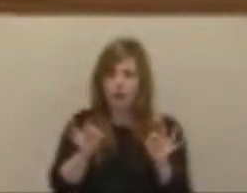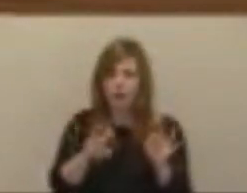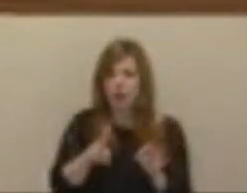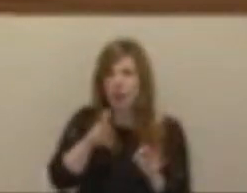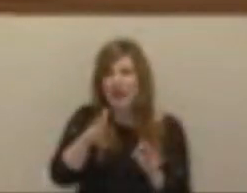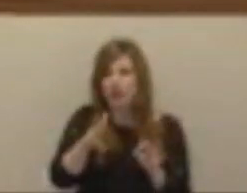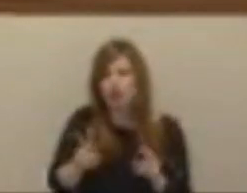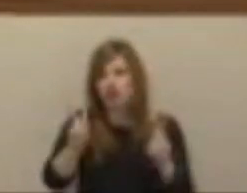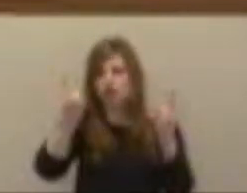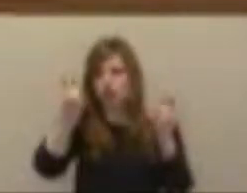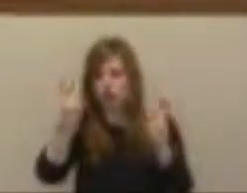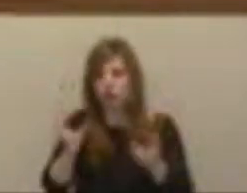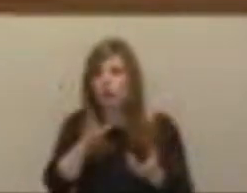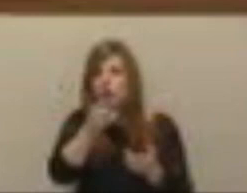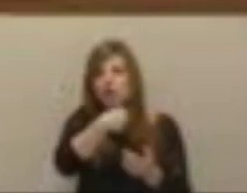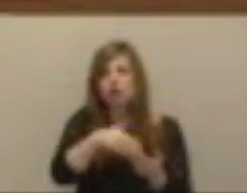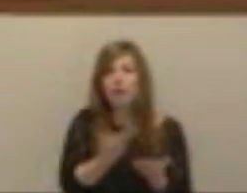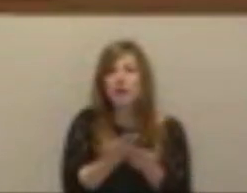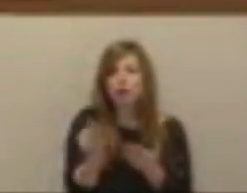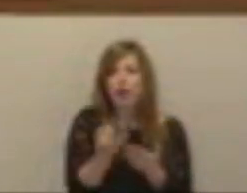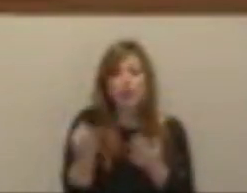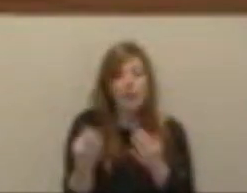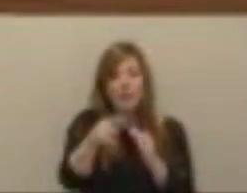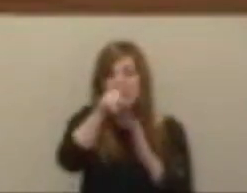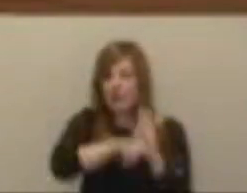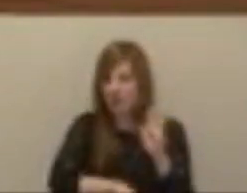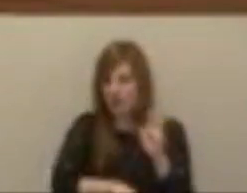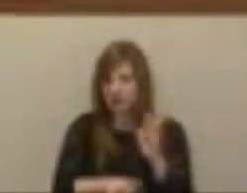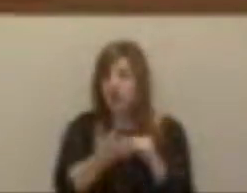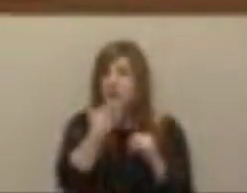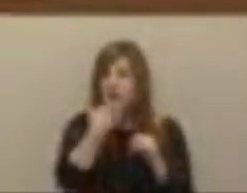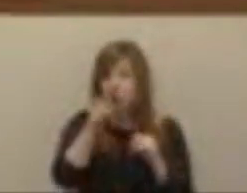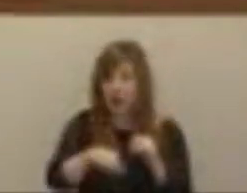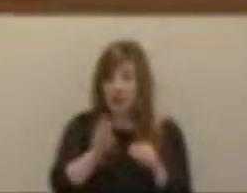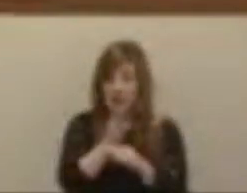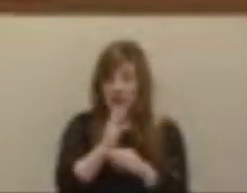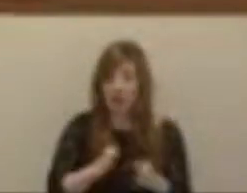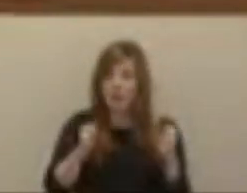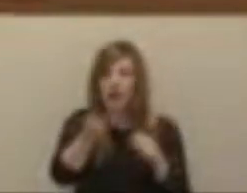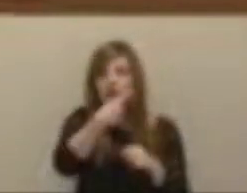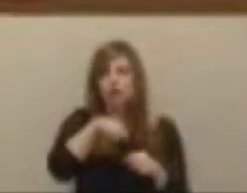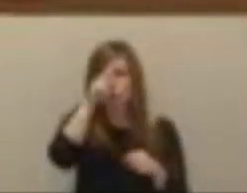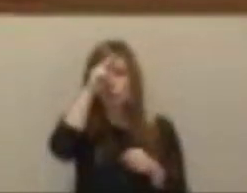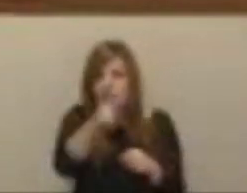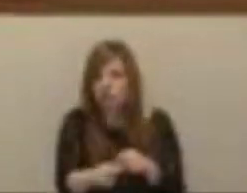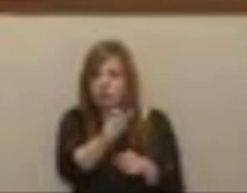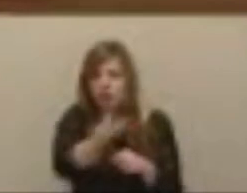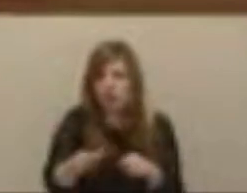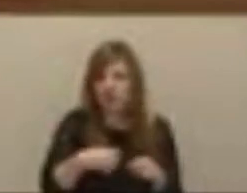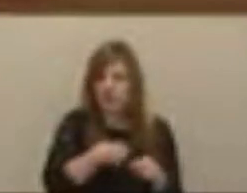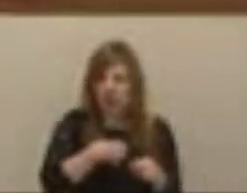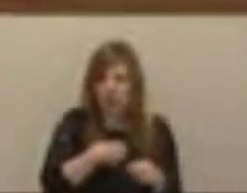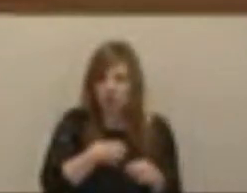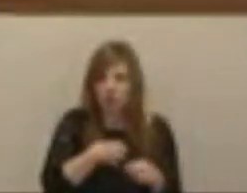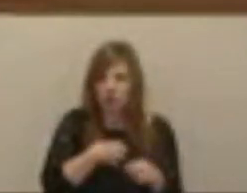entre comillas. Nosotros lo que estamos pidiendo aquí es que se tomen medidas. Por ejemplo, en esta Cámara, nosotros respetamos el que a los empleados públicos de esta